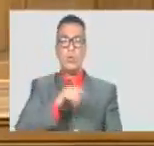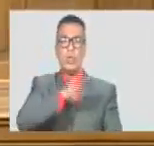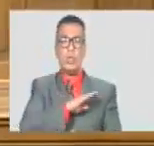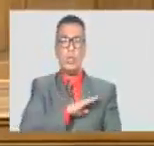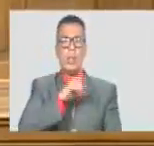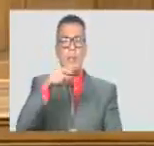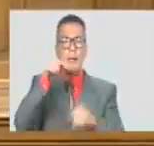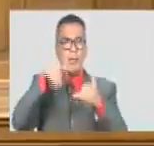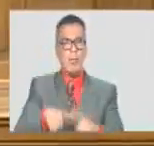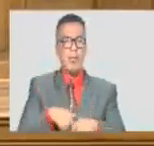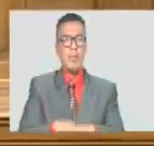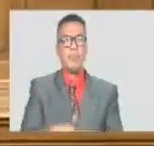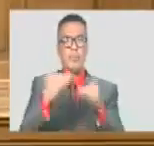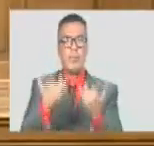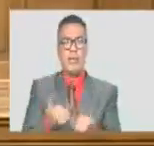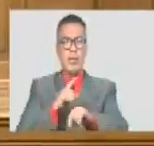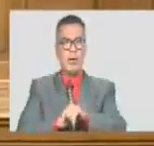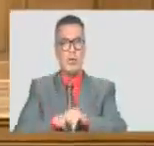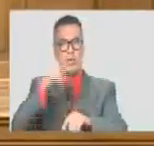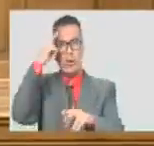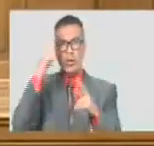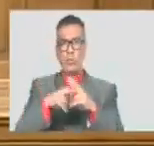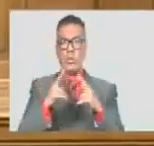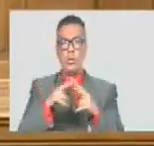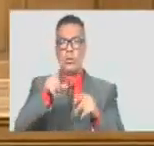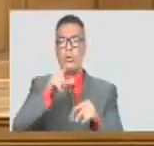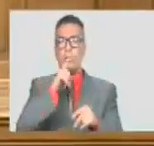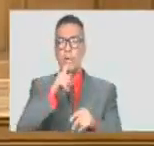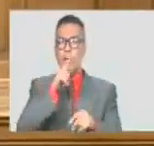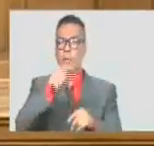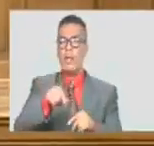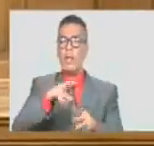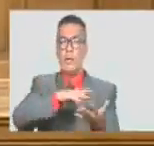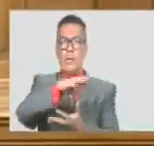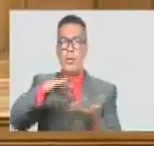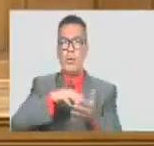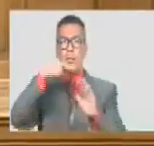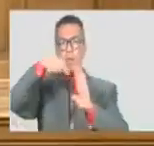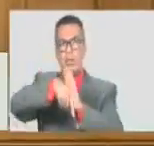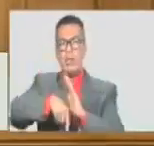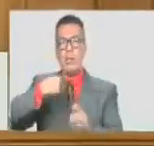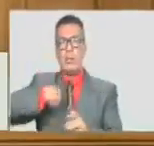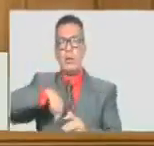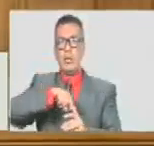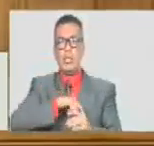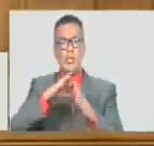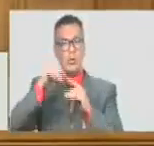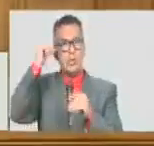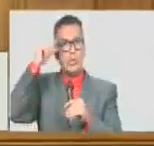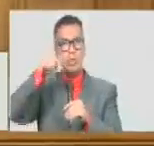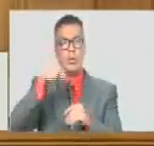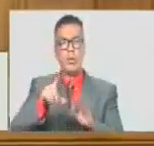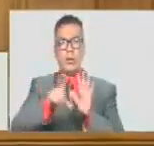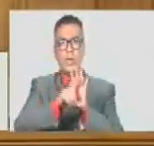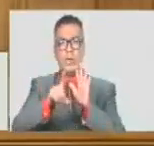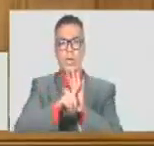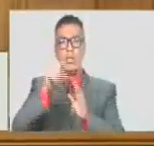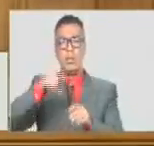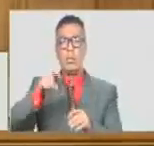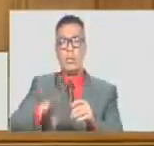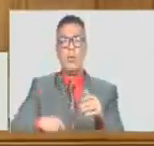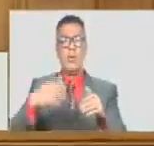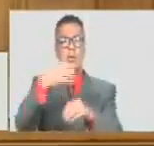Entonces ya es hora, hermanos, de reconocer estos males, estos problemas incrustados en nuestro día a día y crear las leyes necesarias para